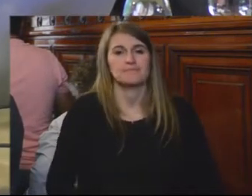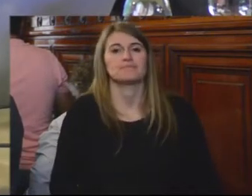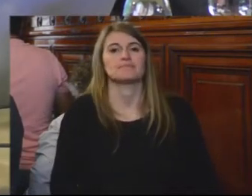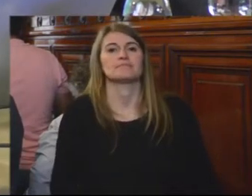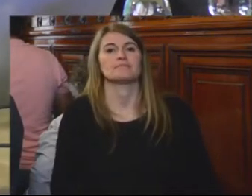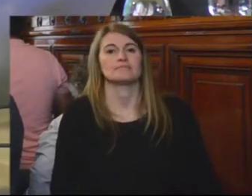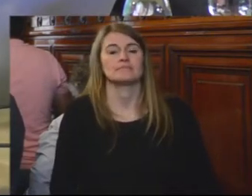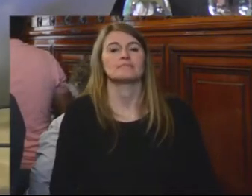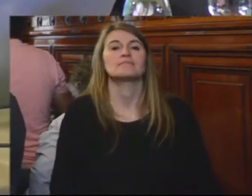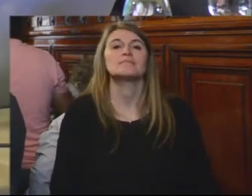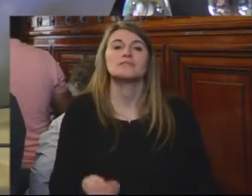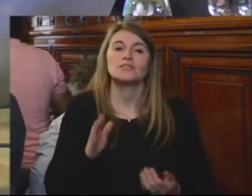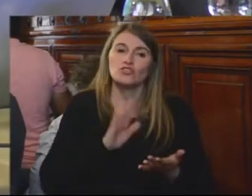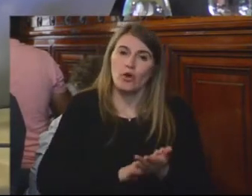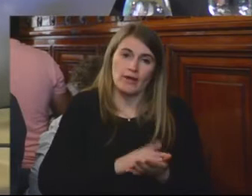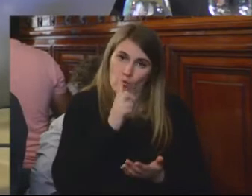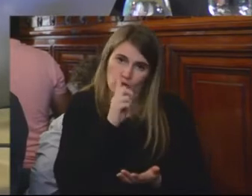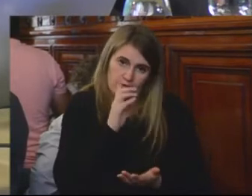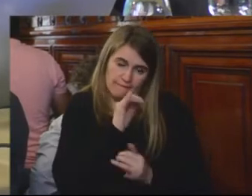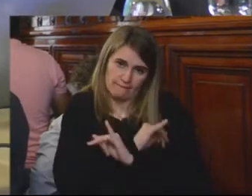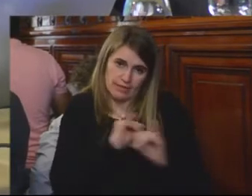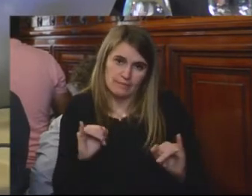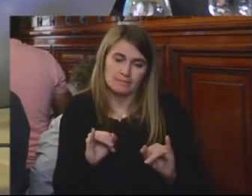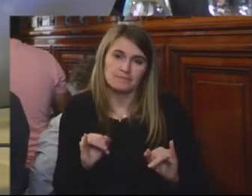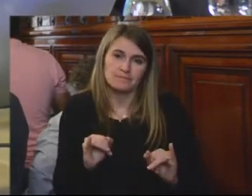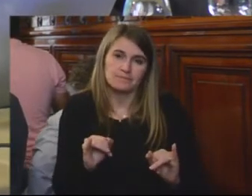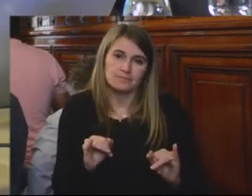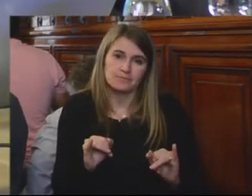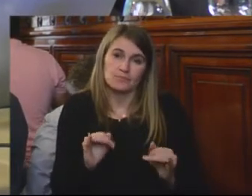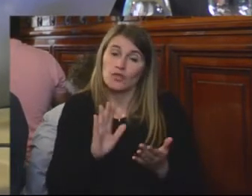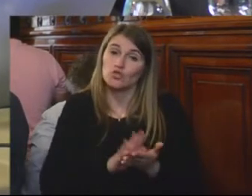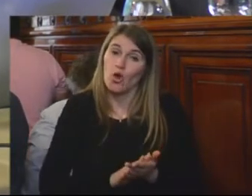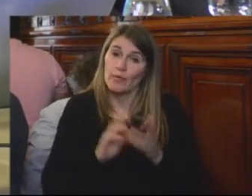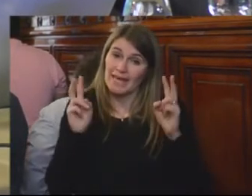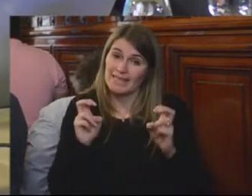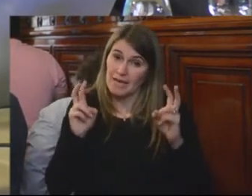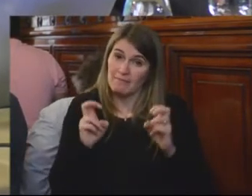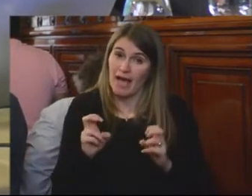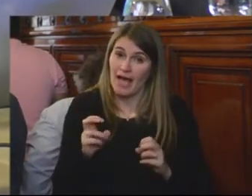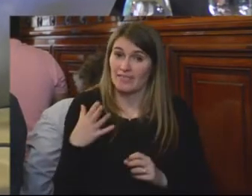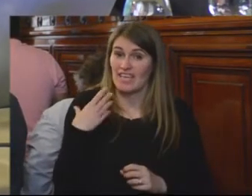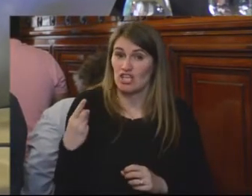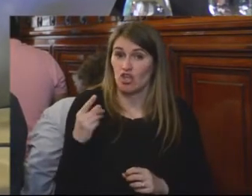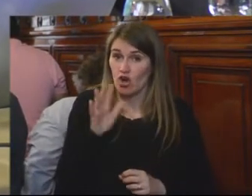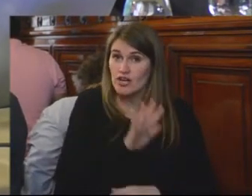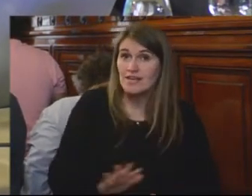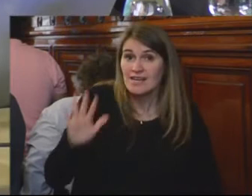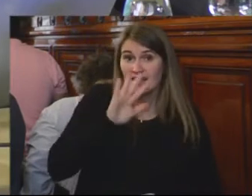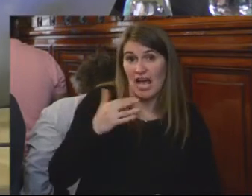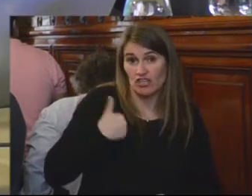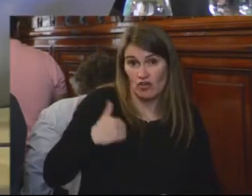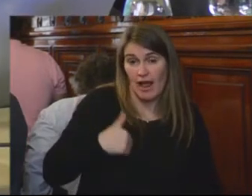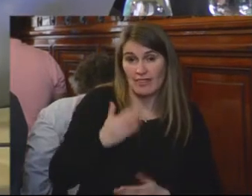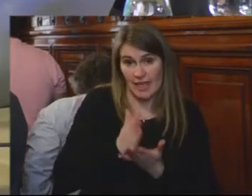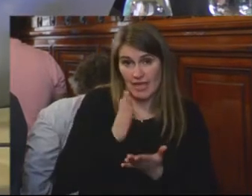en lo que respecta y finalizó con esto a la dirección nacional de derechos humanos internacional humanitario del derecho de defensa